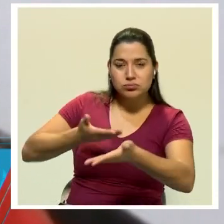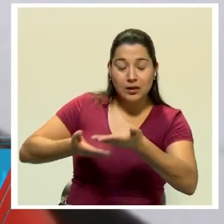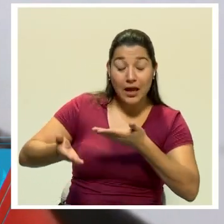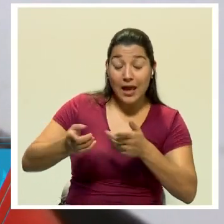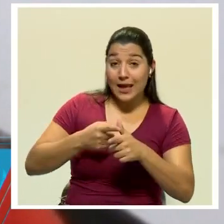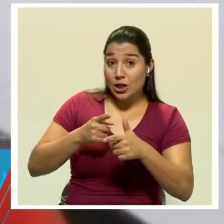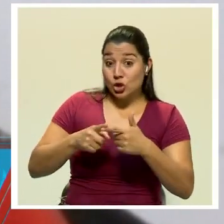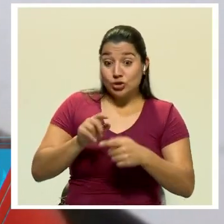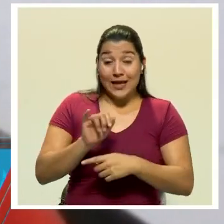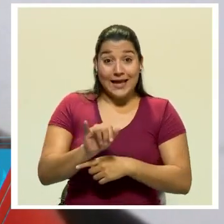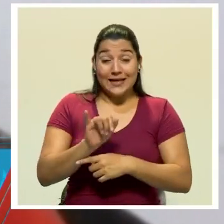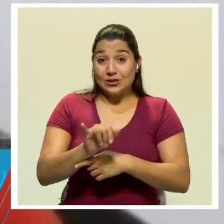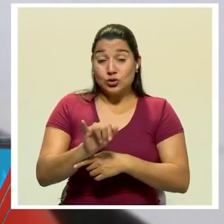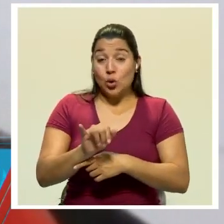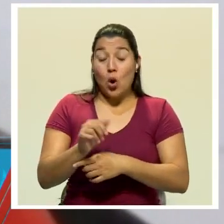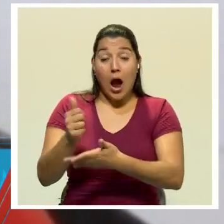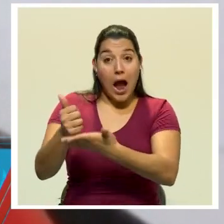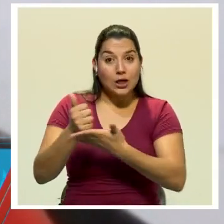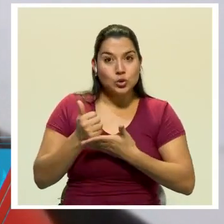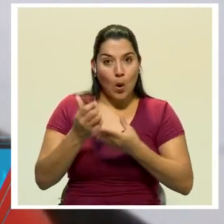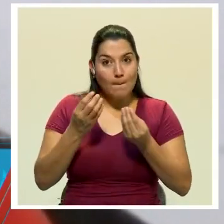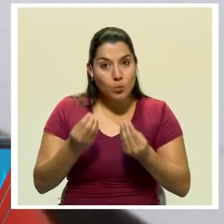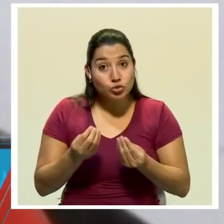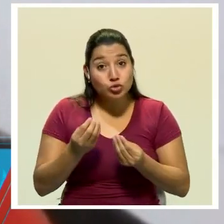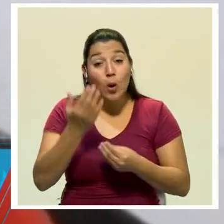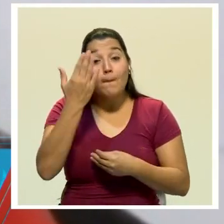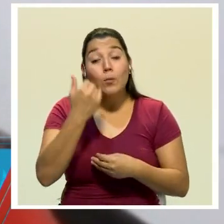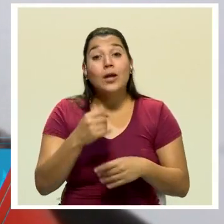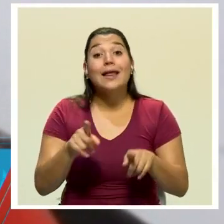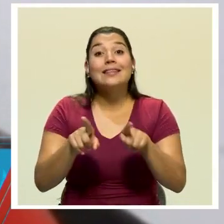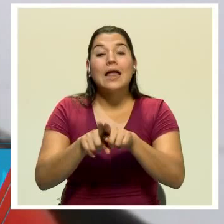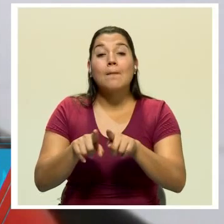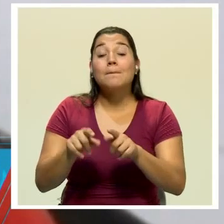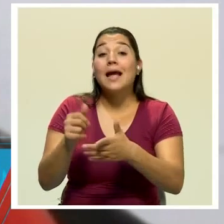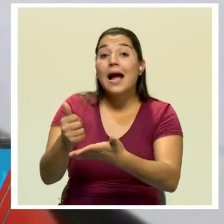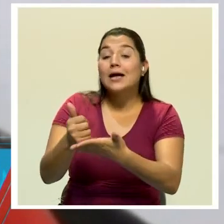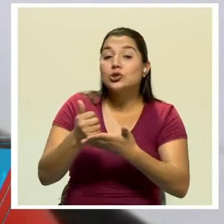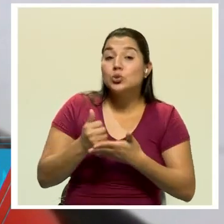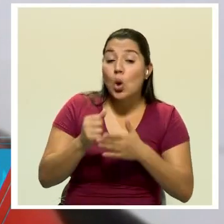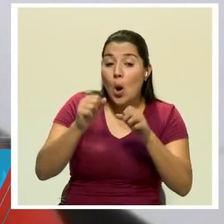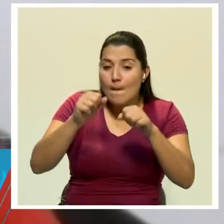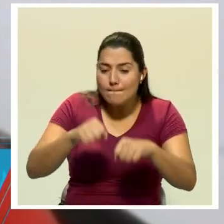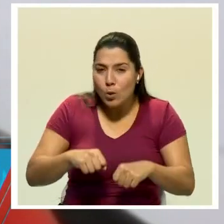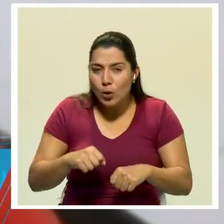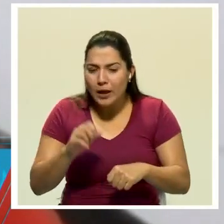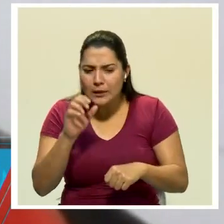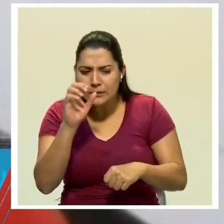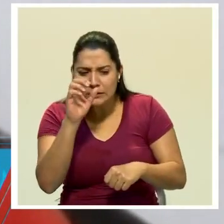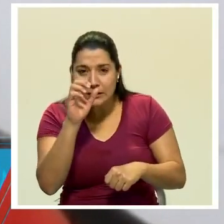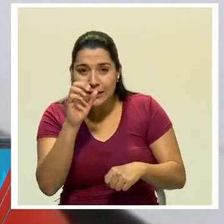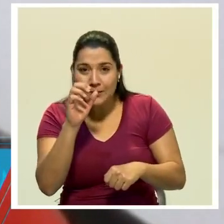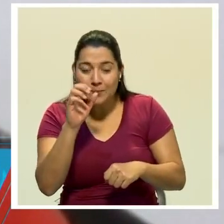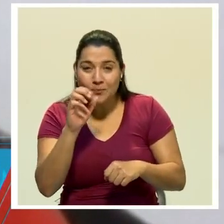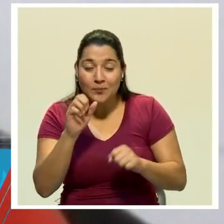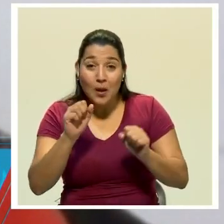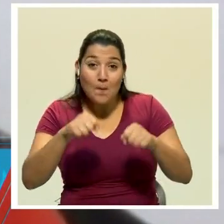muchísimo, de muchísima ayuda porque nos ayudó también a detectar menos